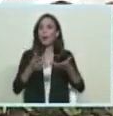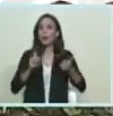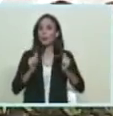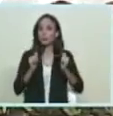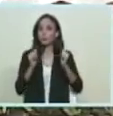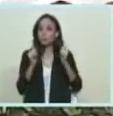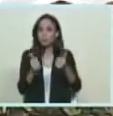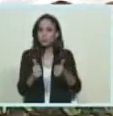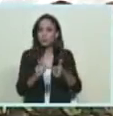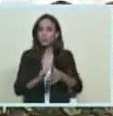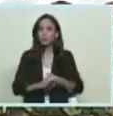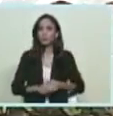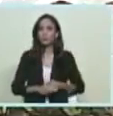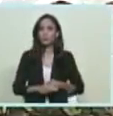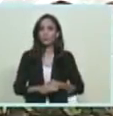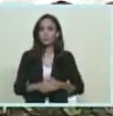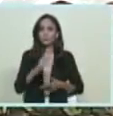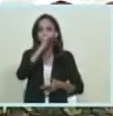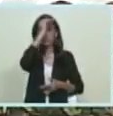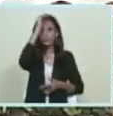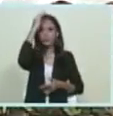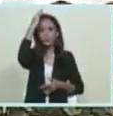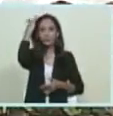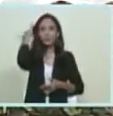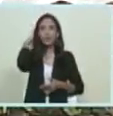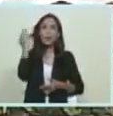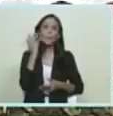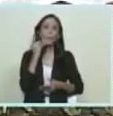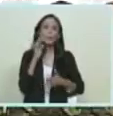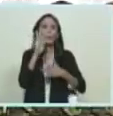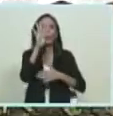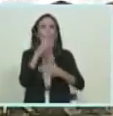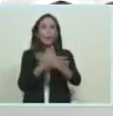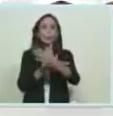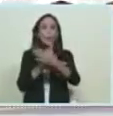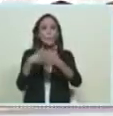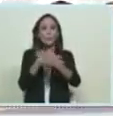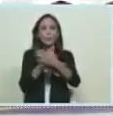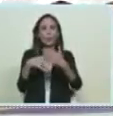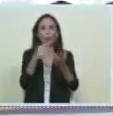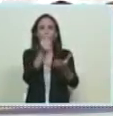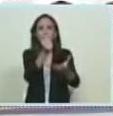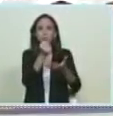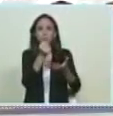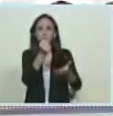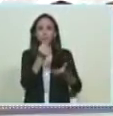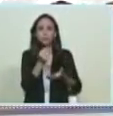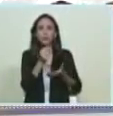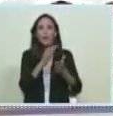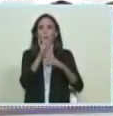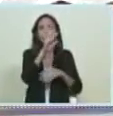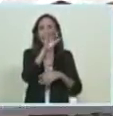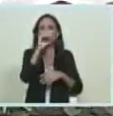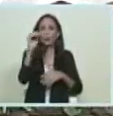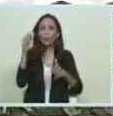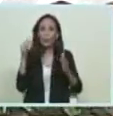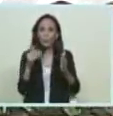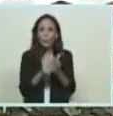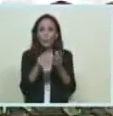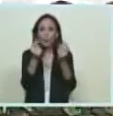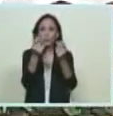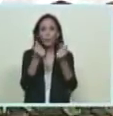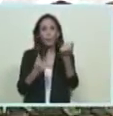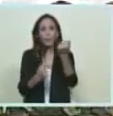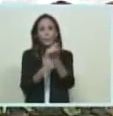vamos, si logramos 4 millones de bonos navideños de 500 mil bolívares